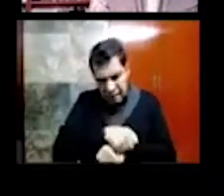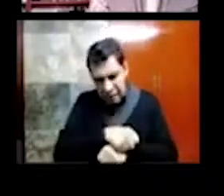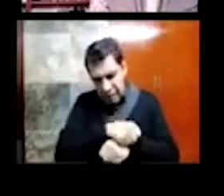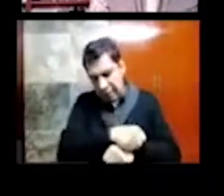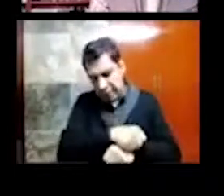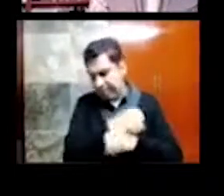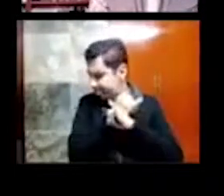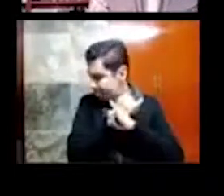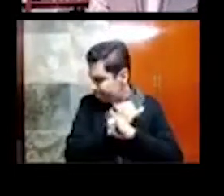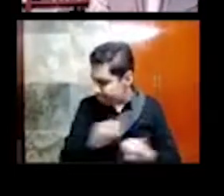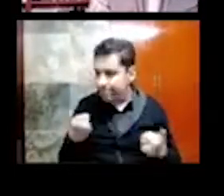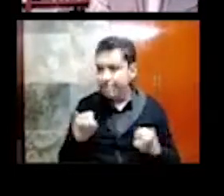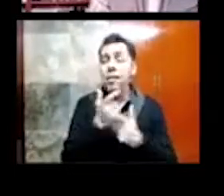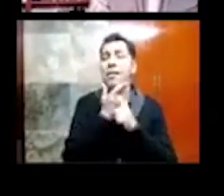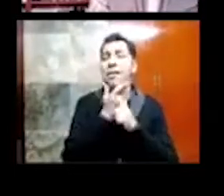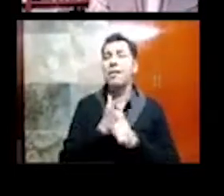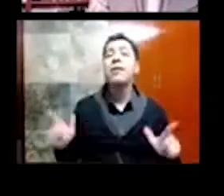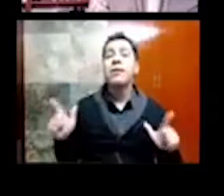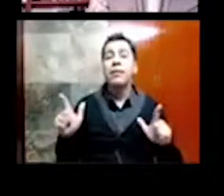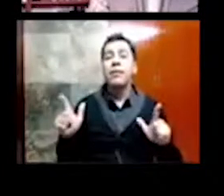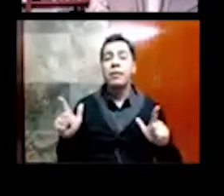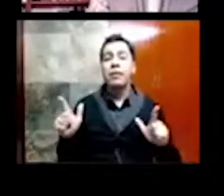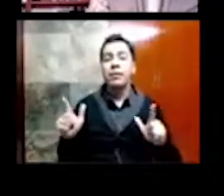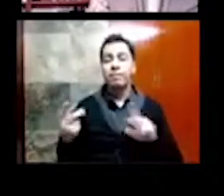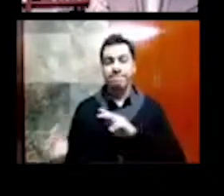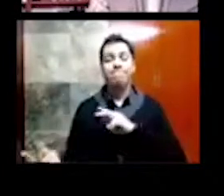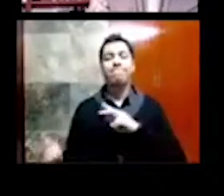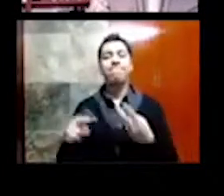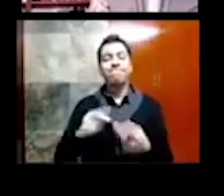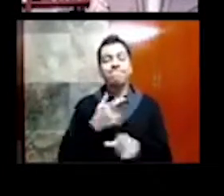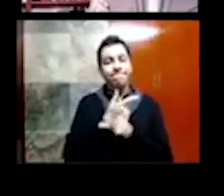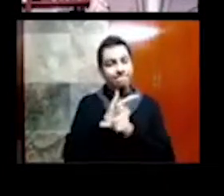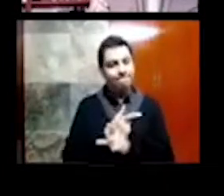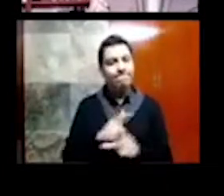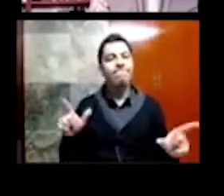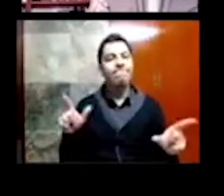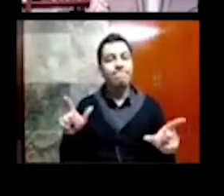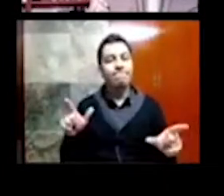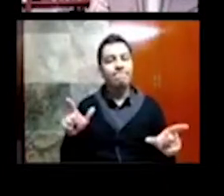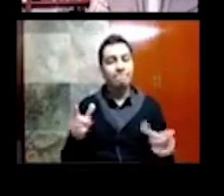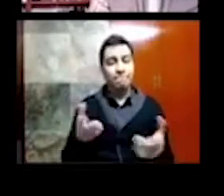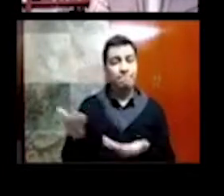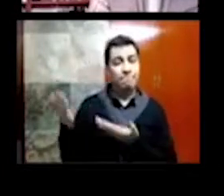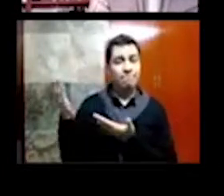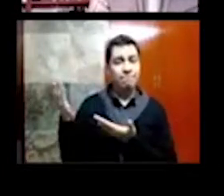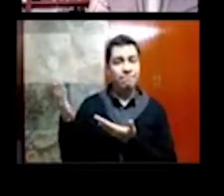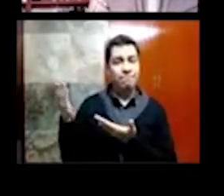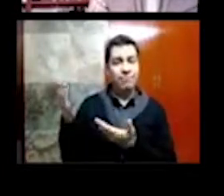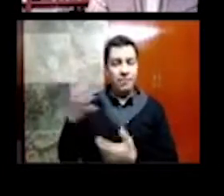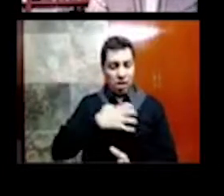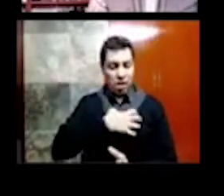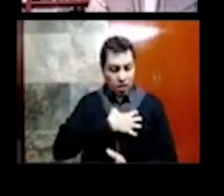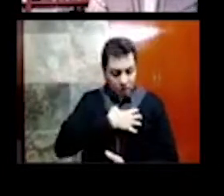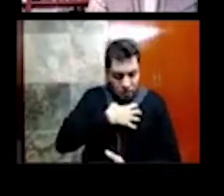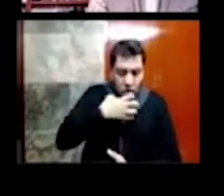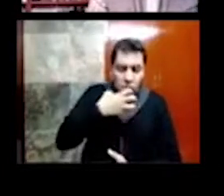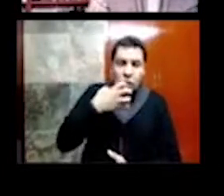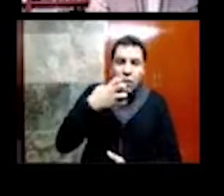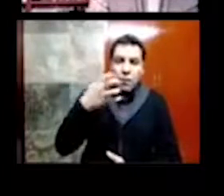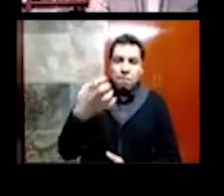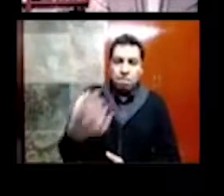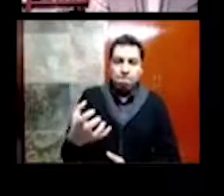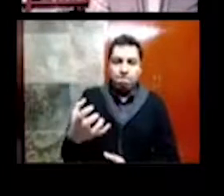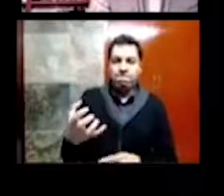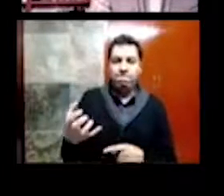revertir todo esto en contra del tirano de aquel momento. Resguardar el patrimonio es